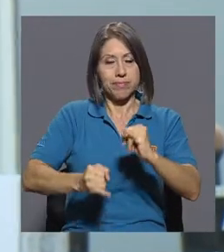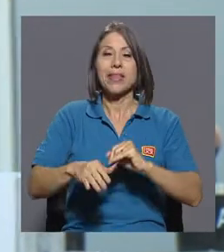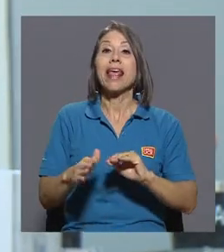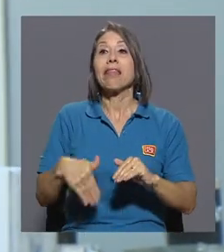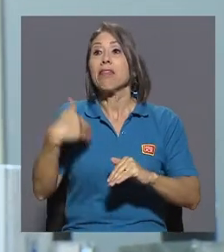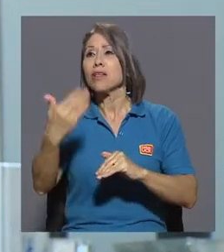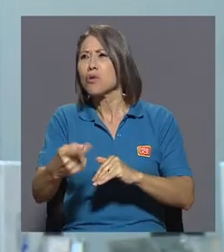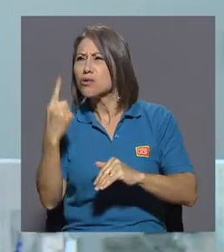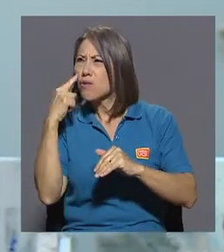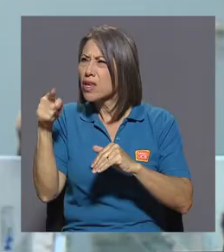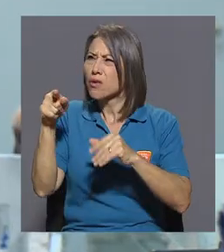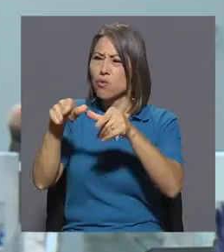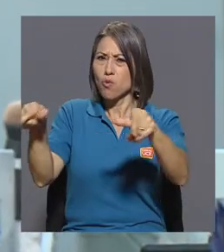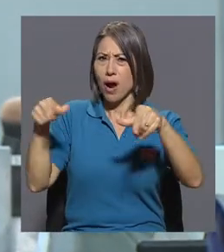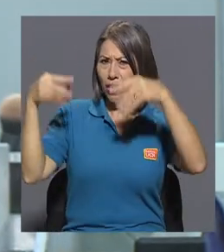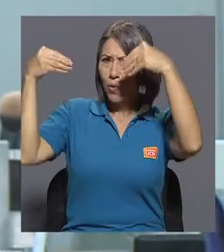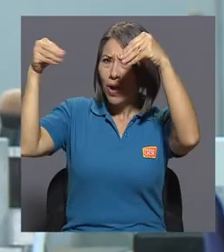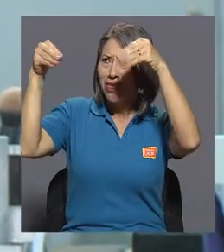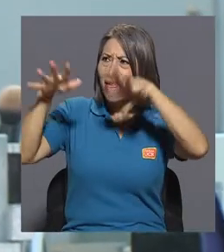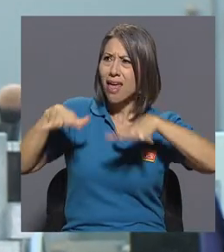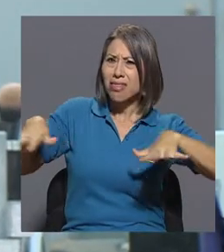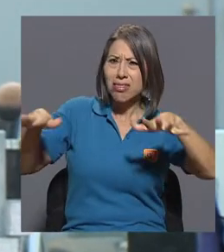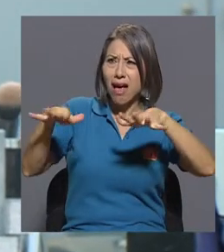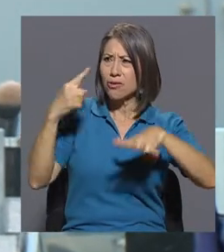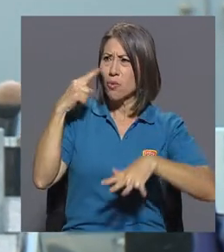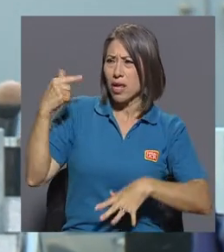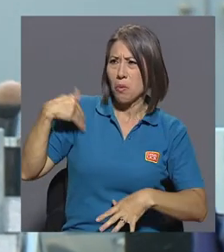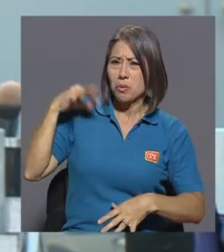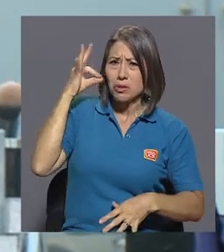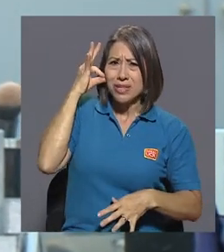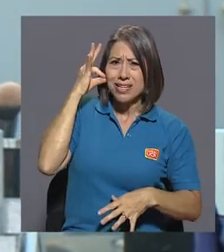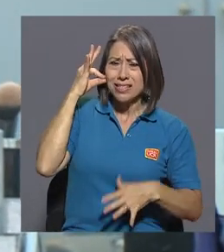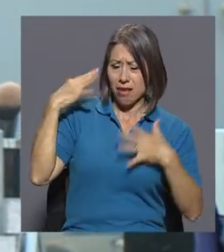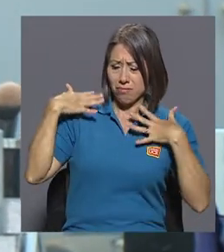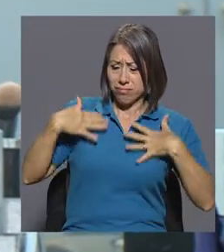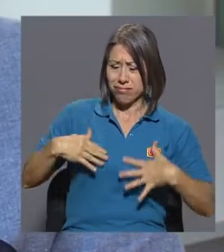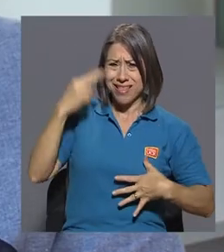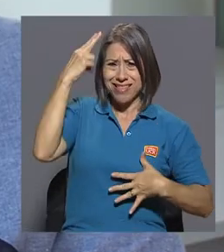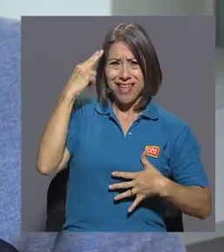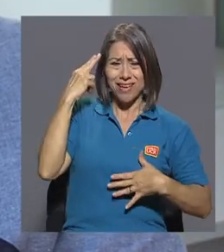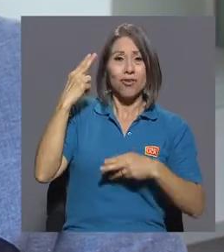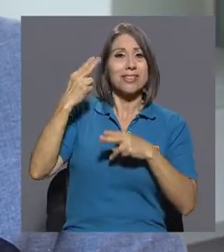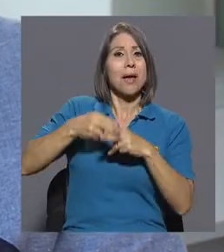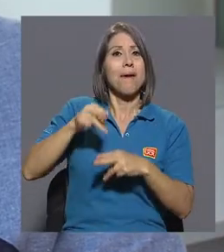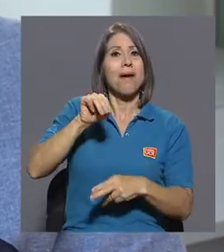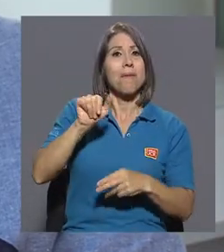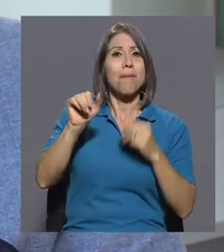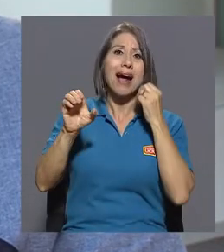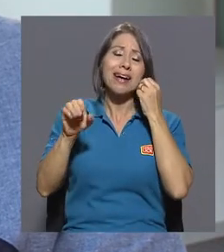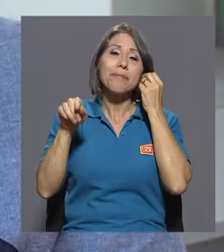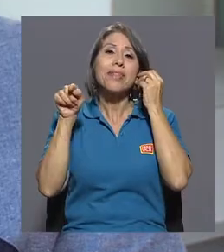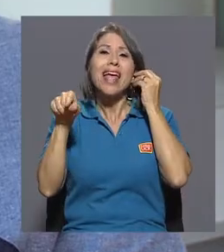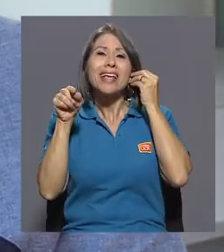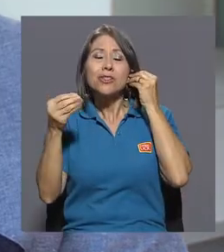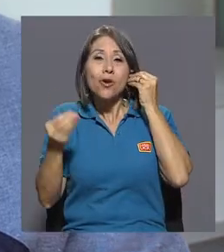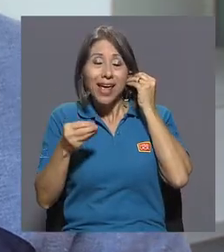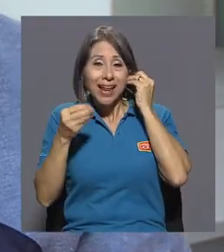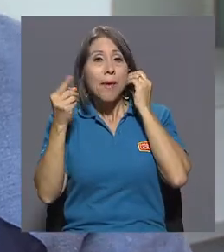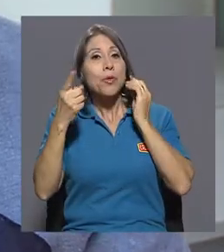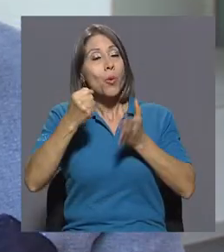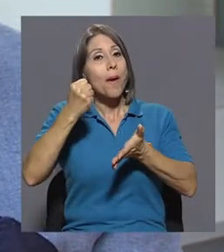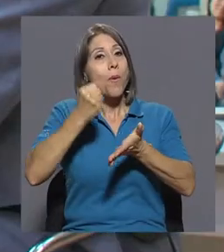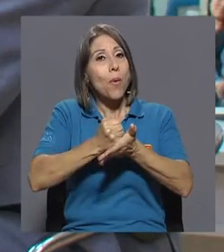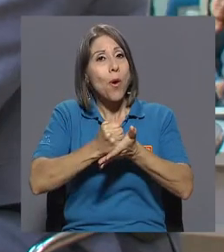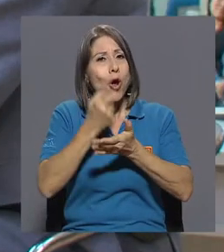muchachos y muchachas vestidas de negro y me llamaba mucho la atención, se llamaba MAC. Y era una línea pequeñita de cosméticos que estaba empezando. Hoy en día todo el